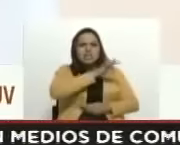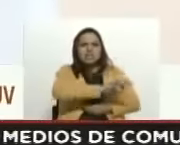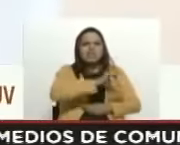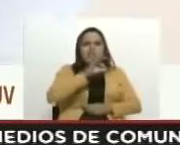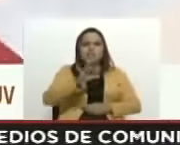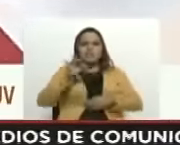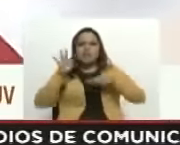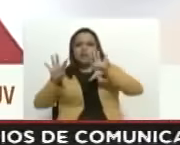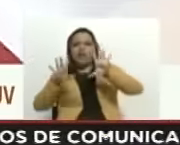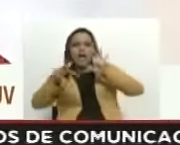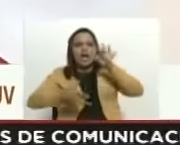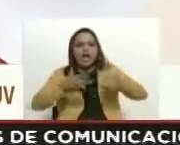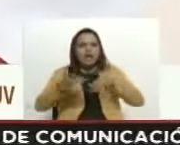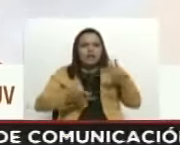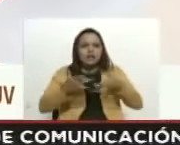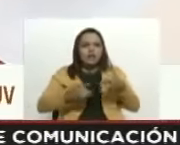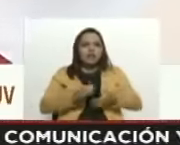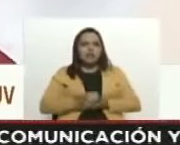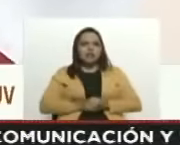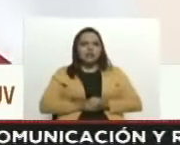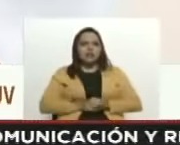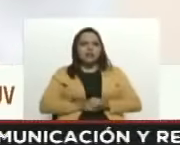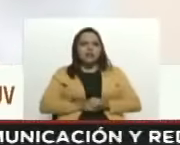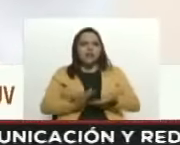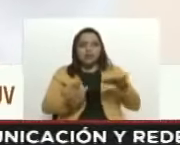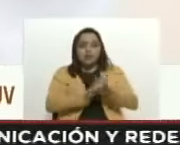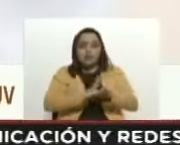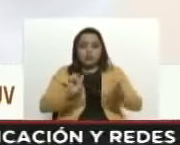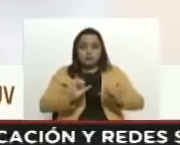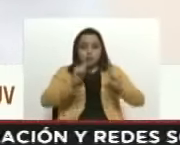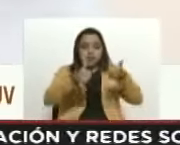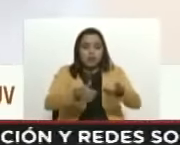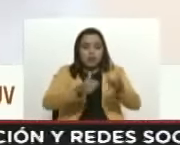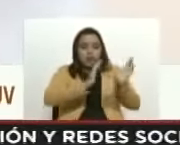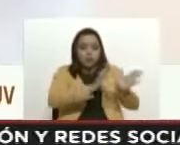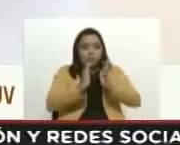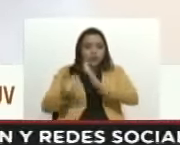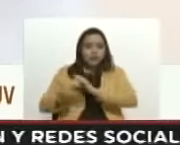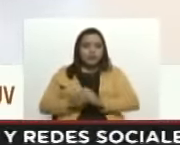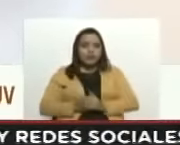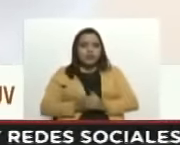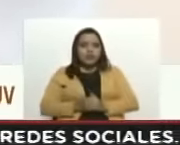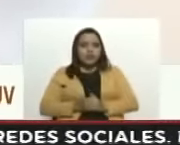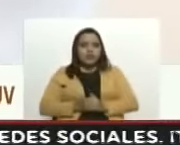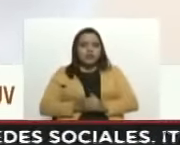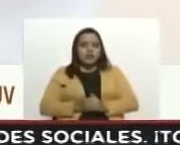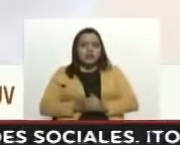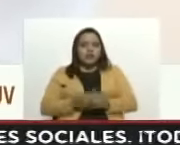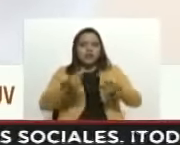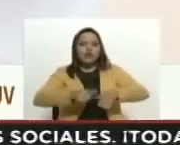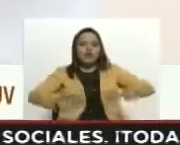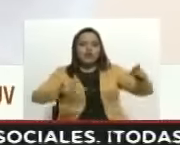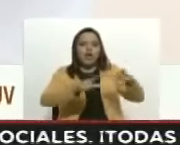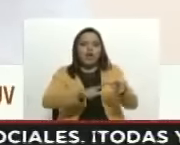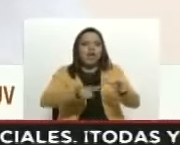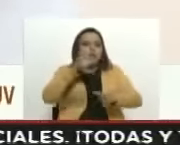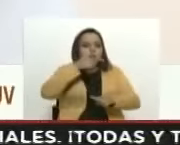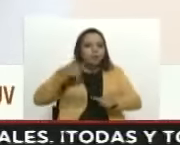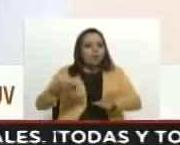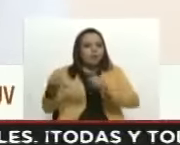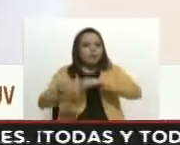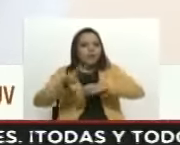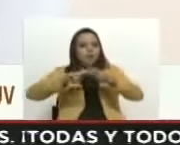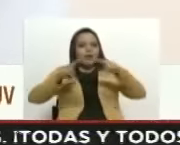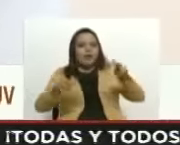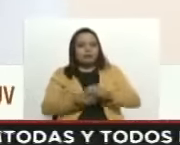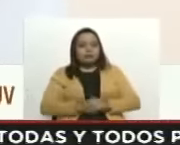339 actividades de la conformación de las unidades populares para la paz. Un gran